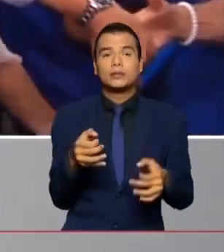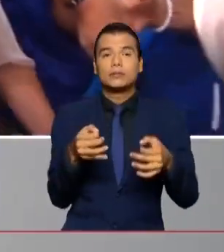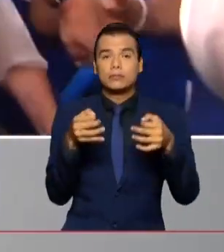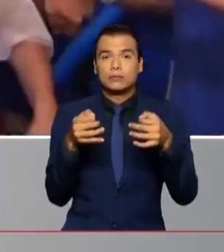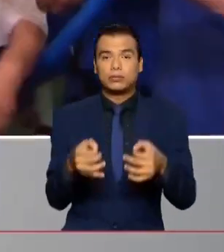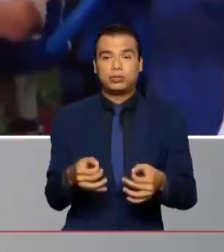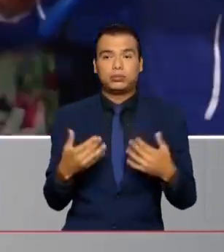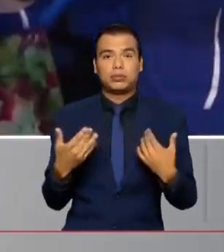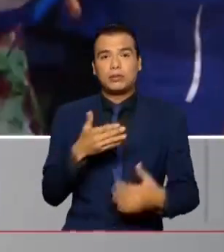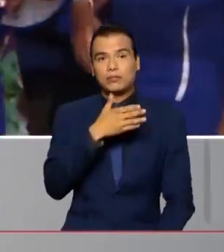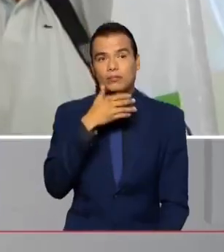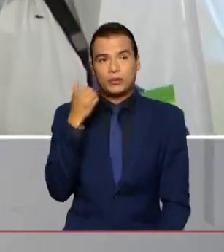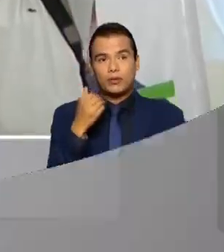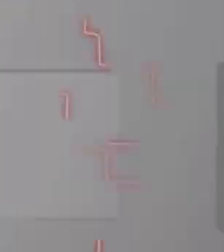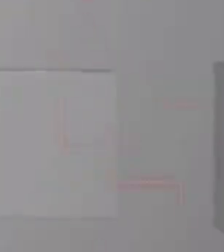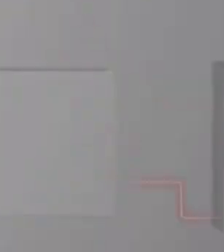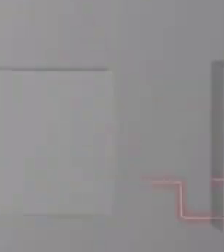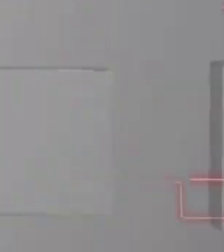son bienvenidos.